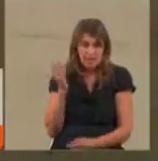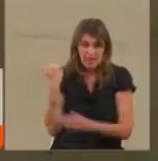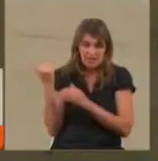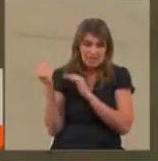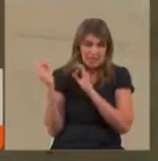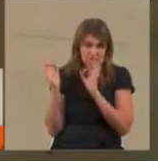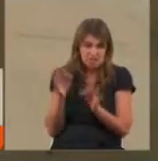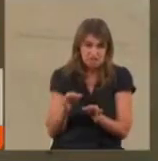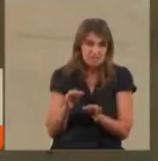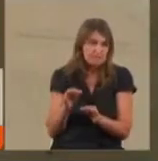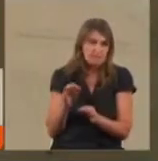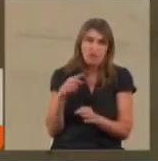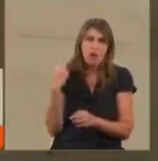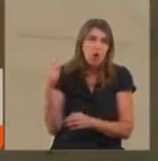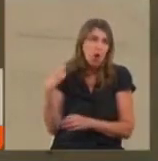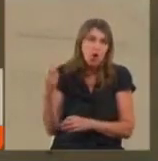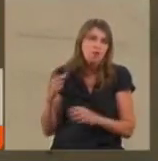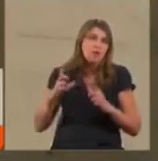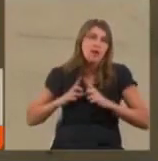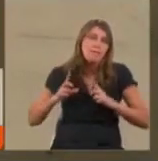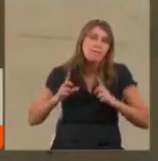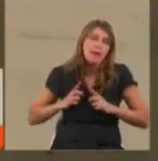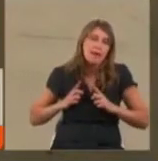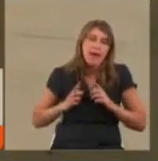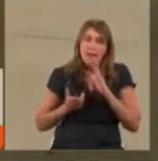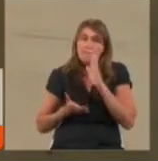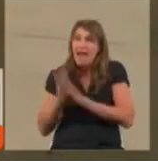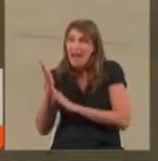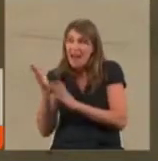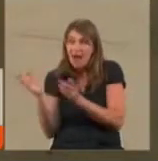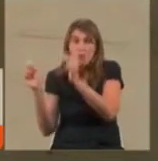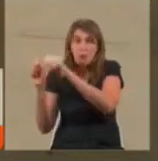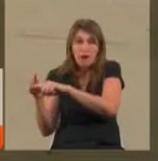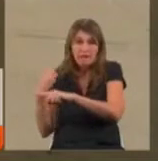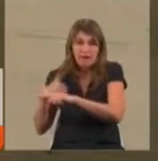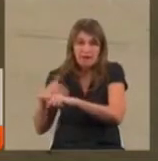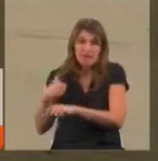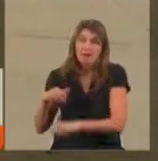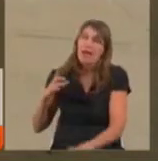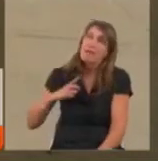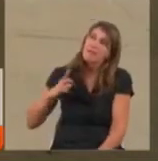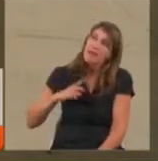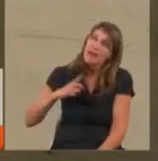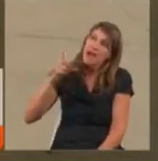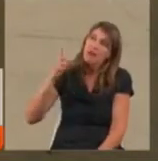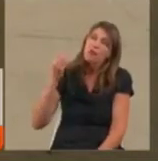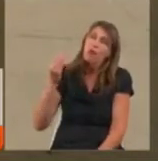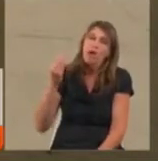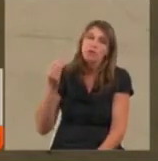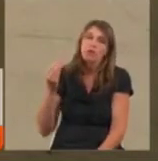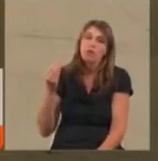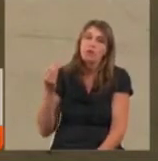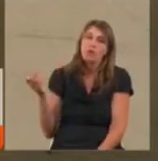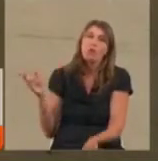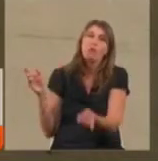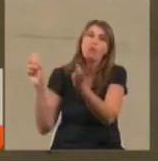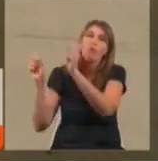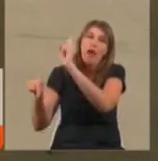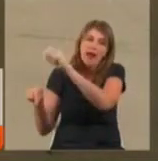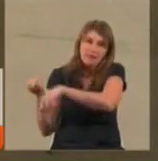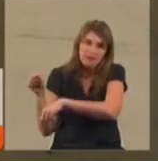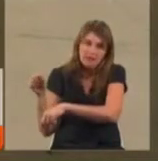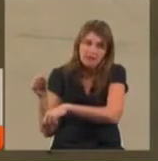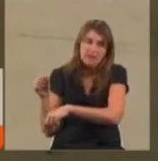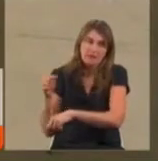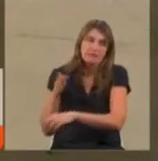que esperar que la Argentina levante la restricción para poder retornar a